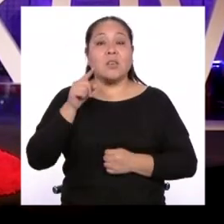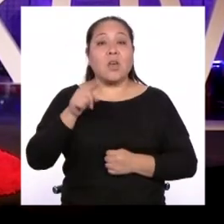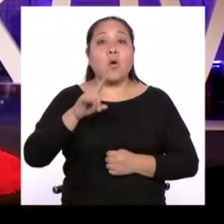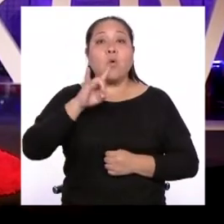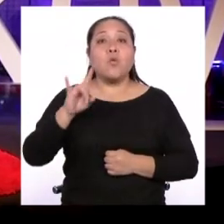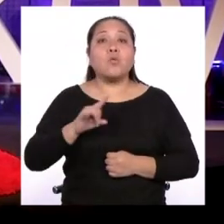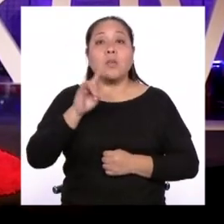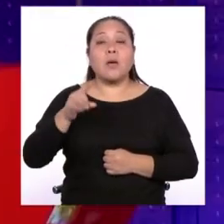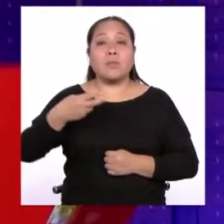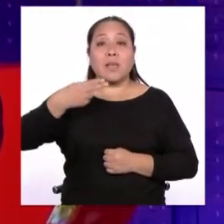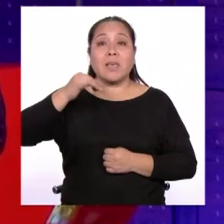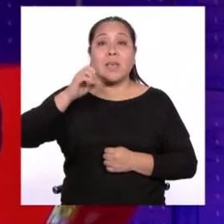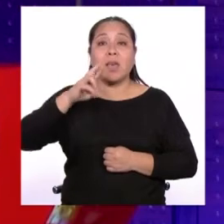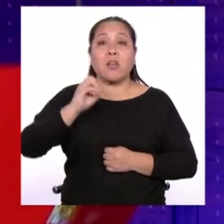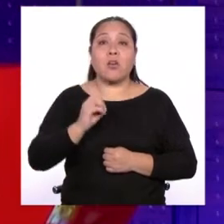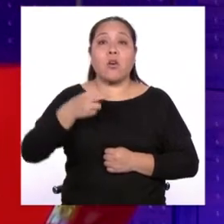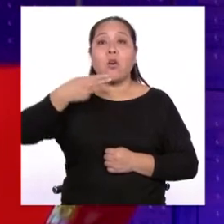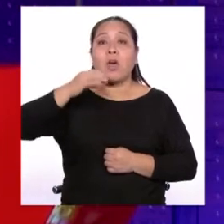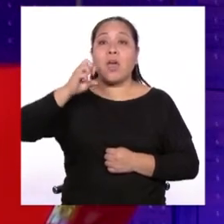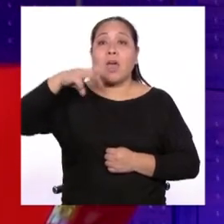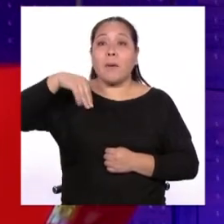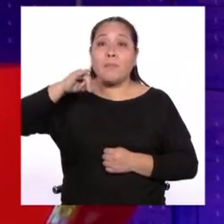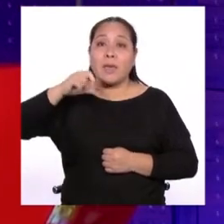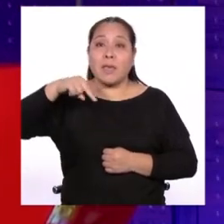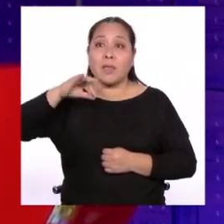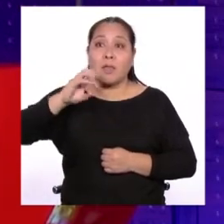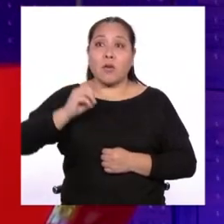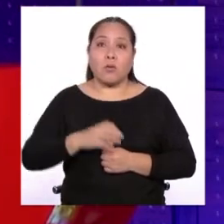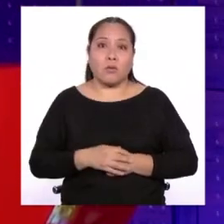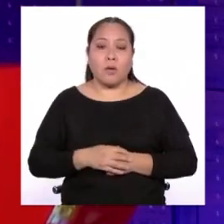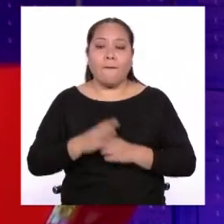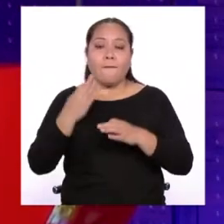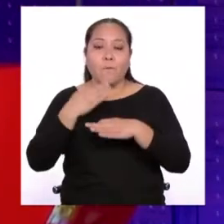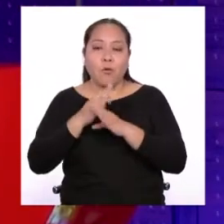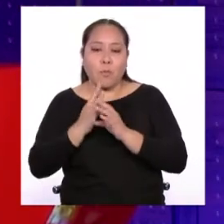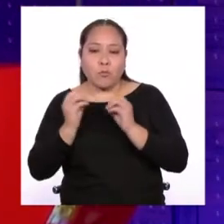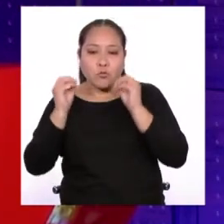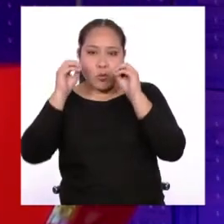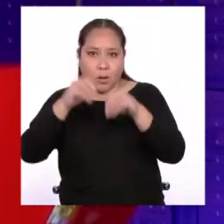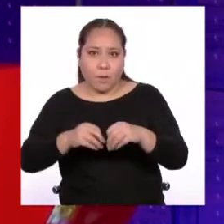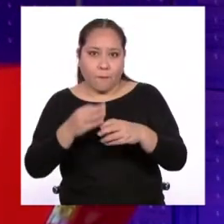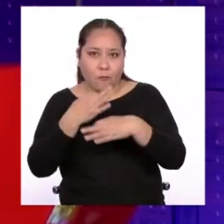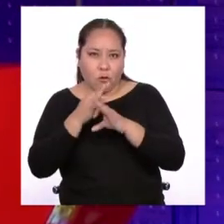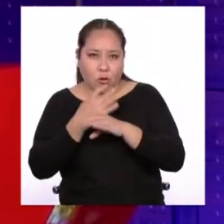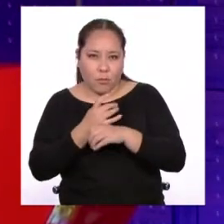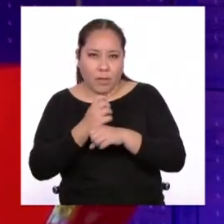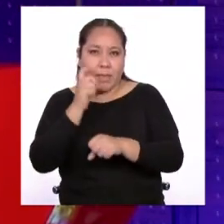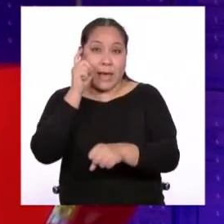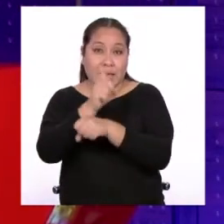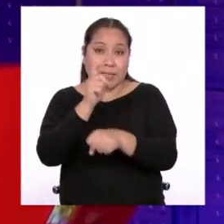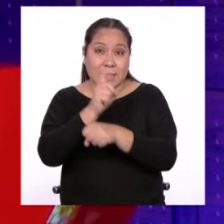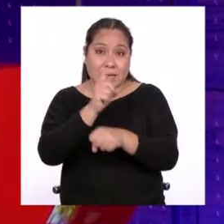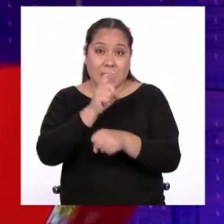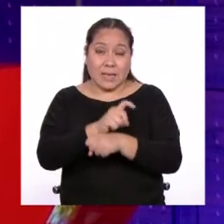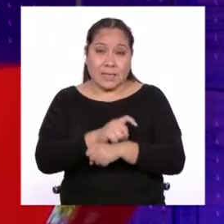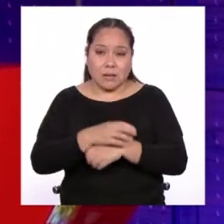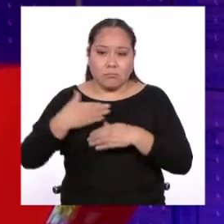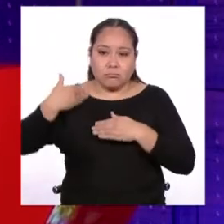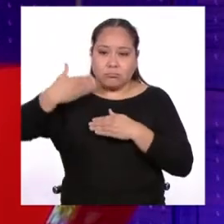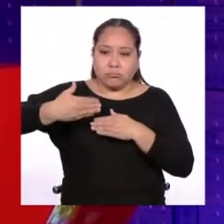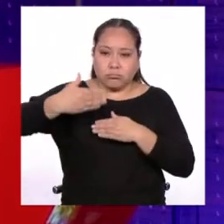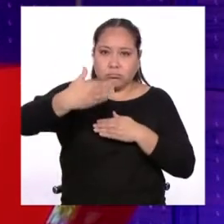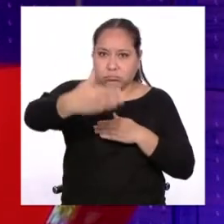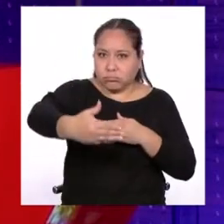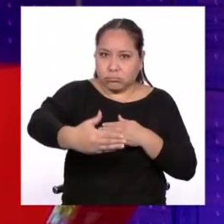utilizamos el hierro hemínico y desarrollamos una estrategia adecuada de educación que trascienda las